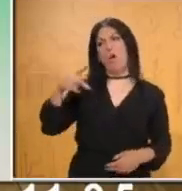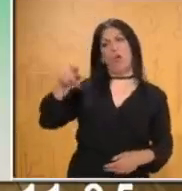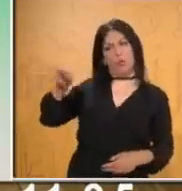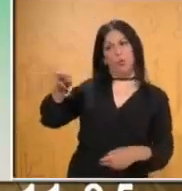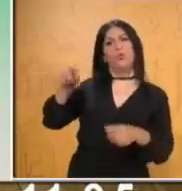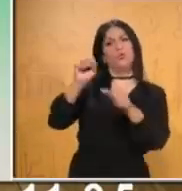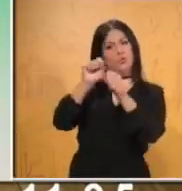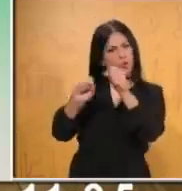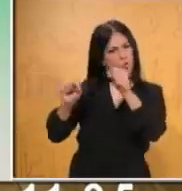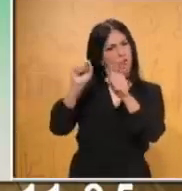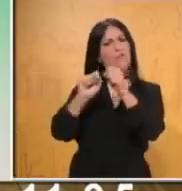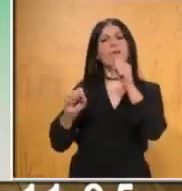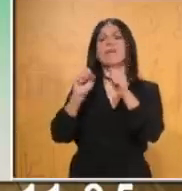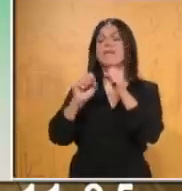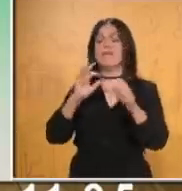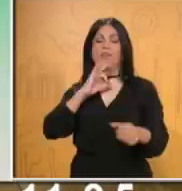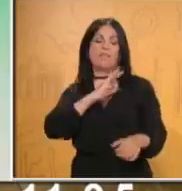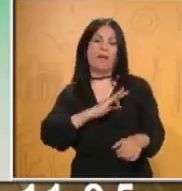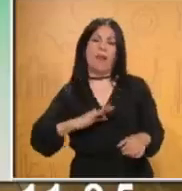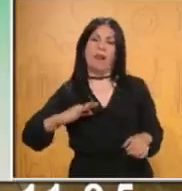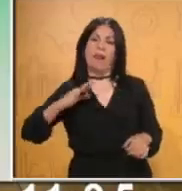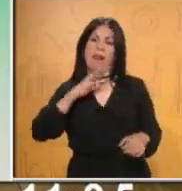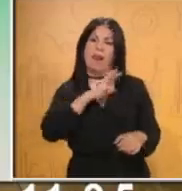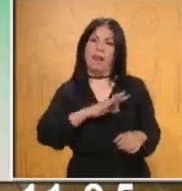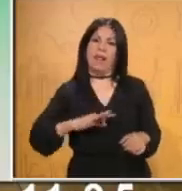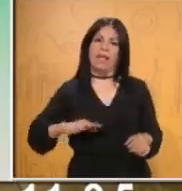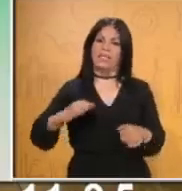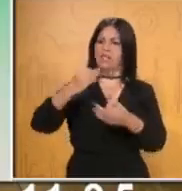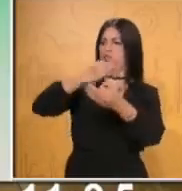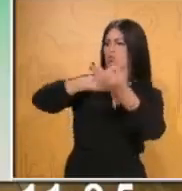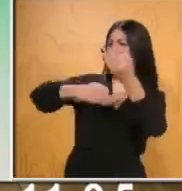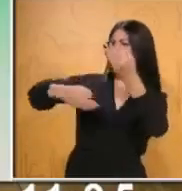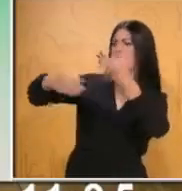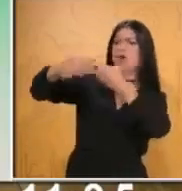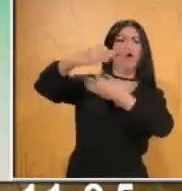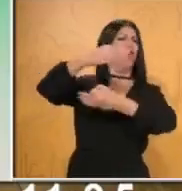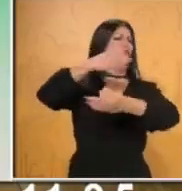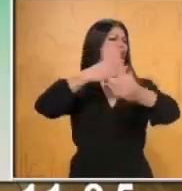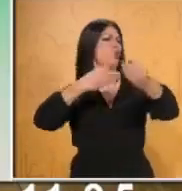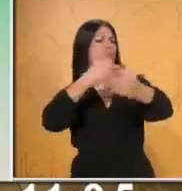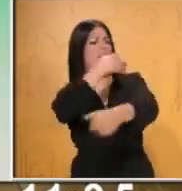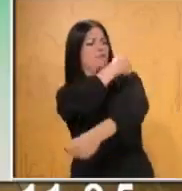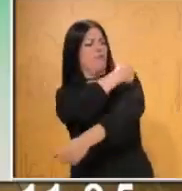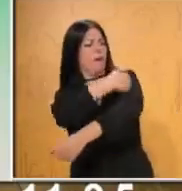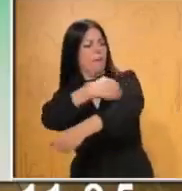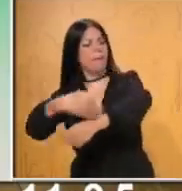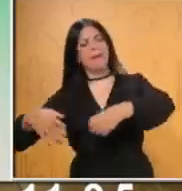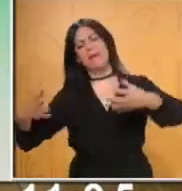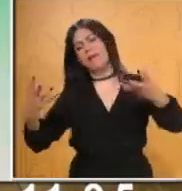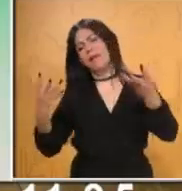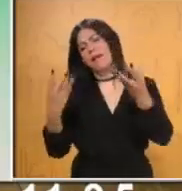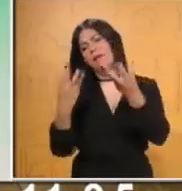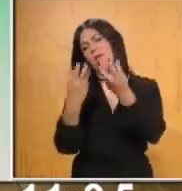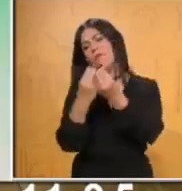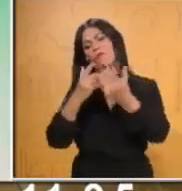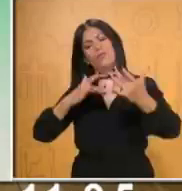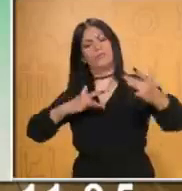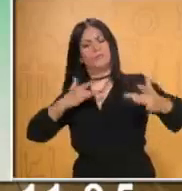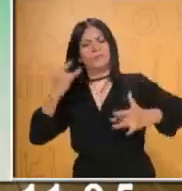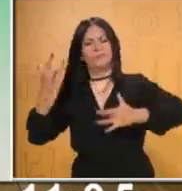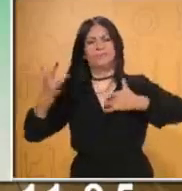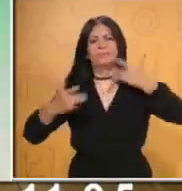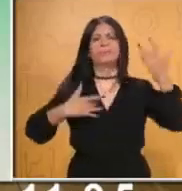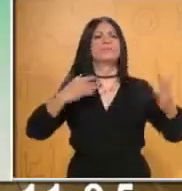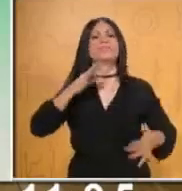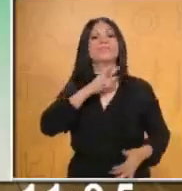con su familia y su empleado Bob Cratchit, rodeado igualmente de toda su familia, que son